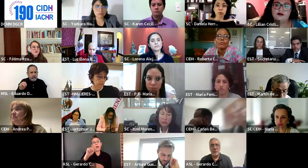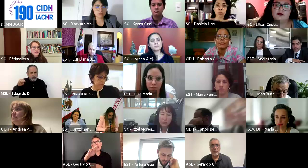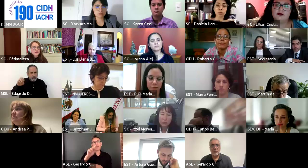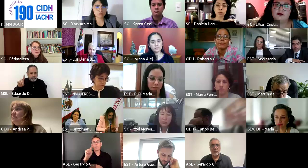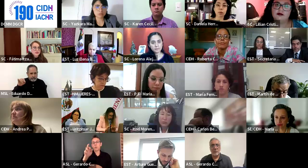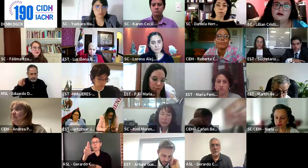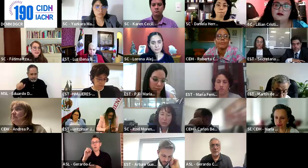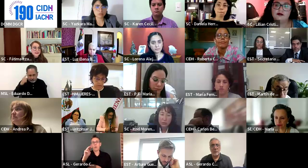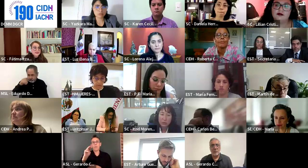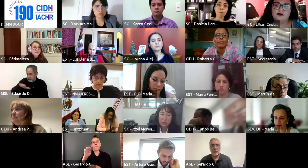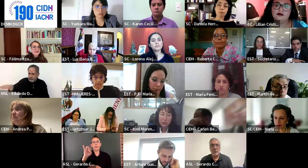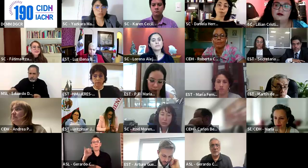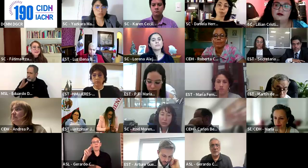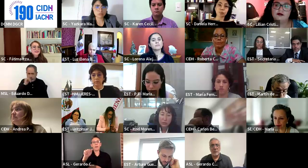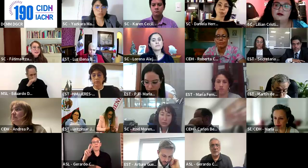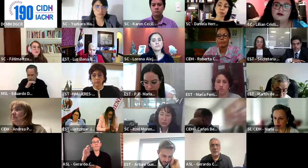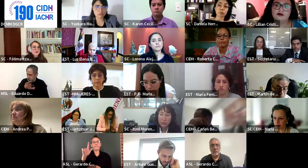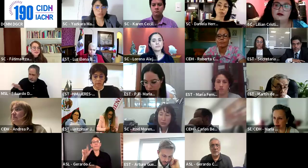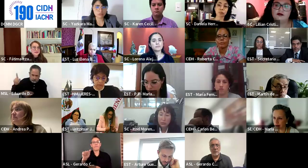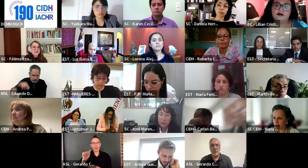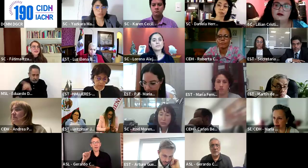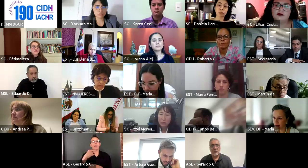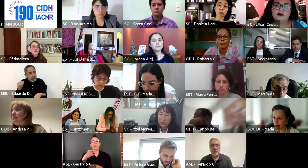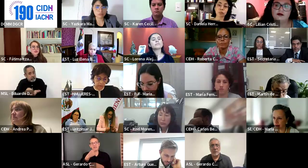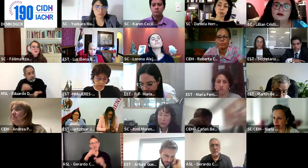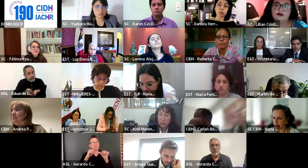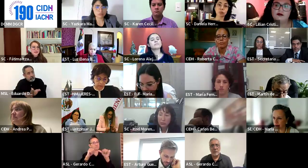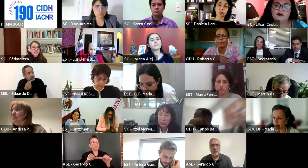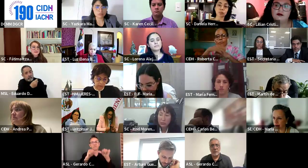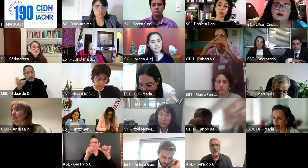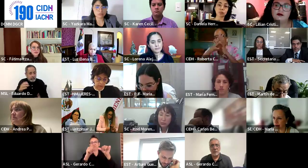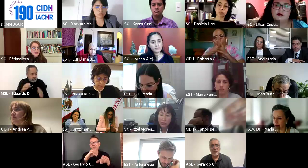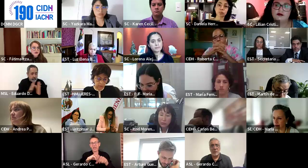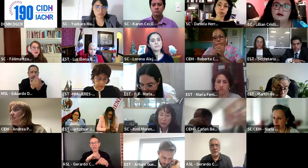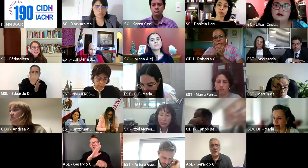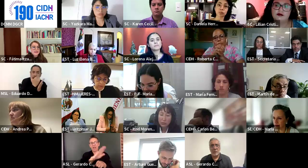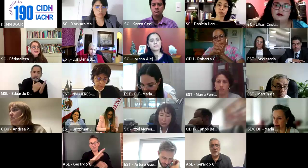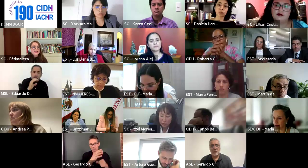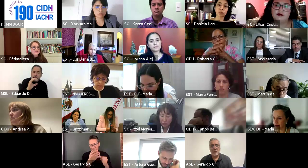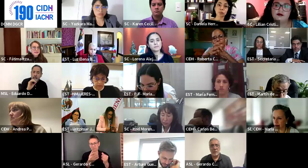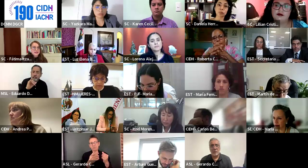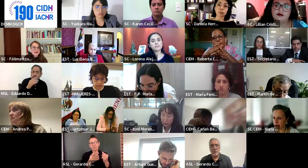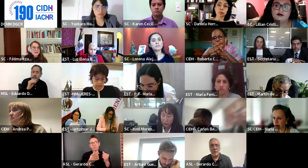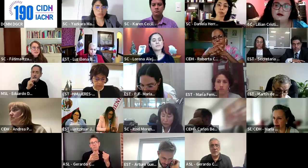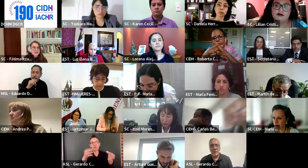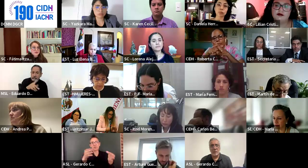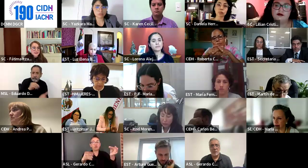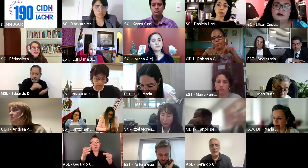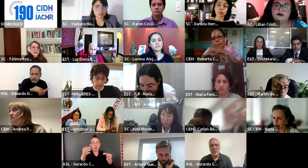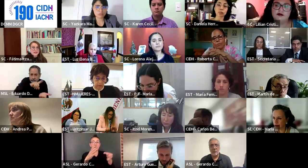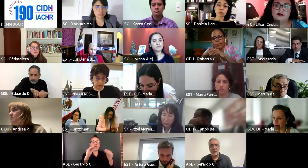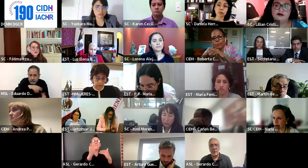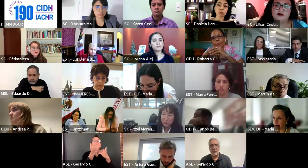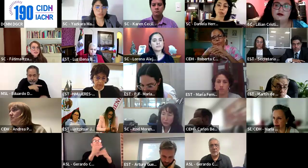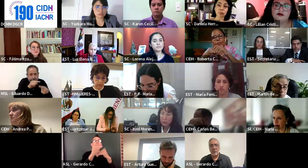la figura de inimputabilidad que sigue estando presente en los códigos penales de México y que limita la capacidad